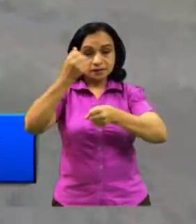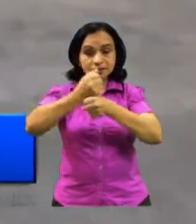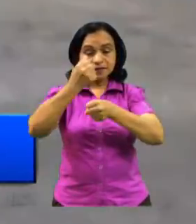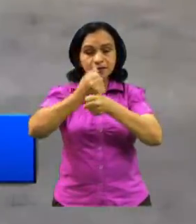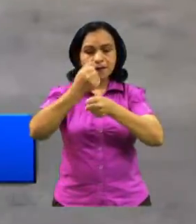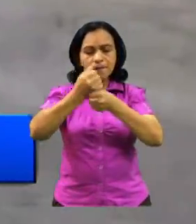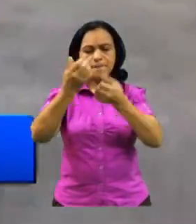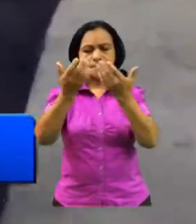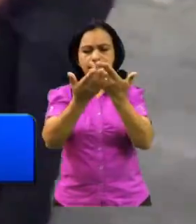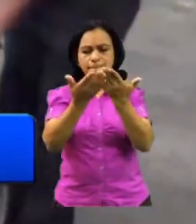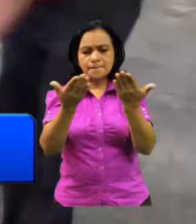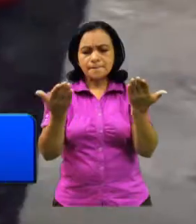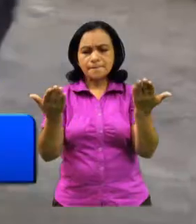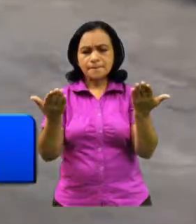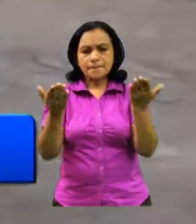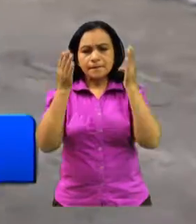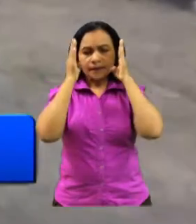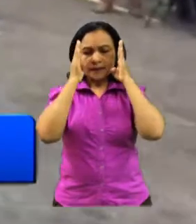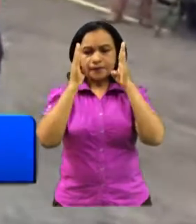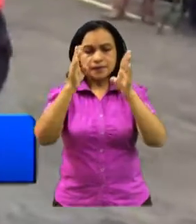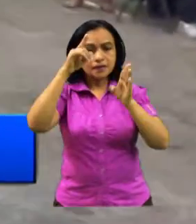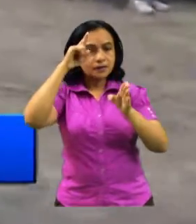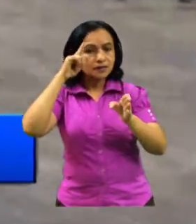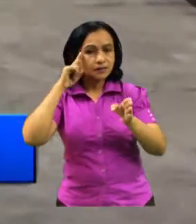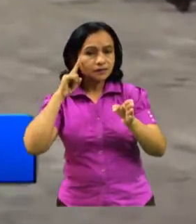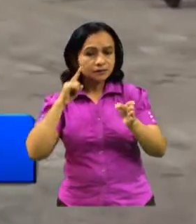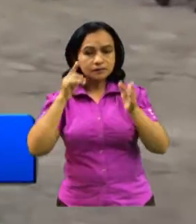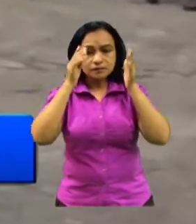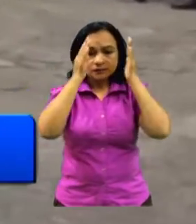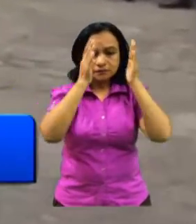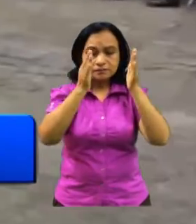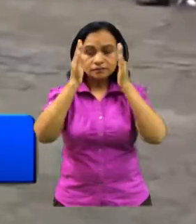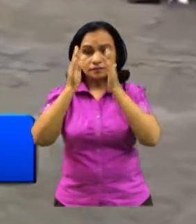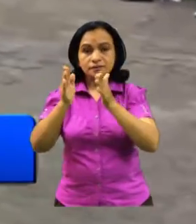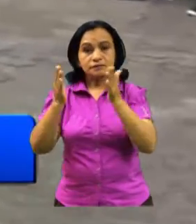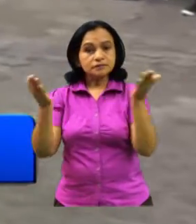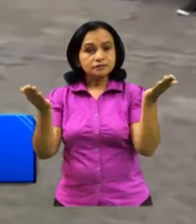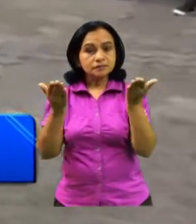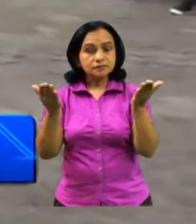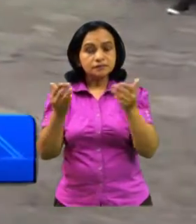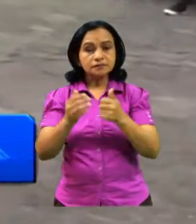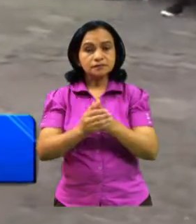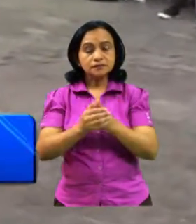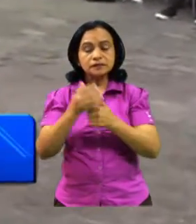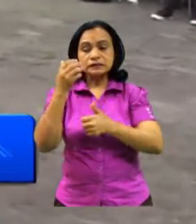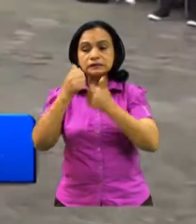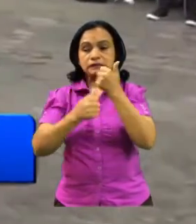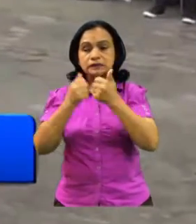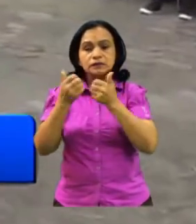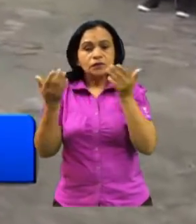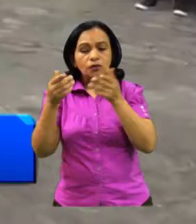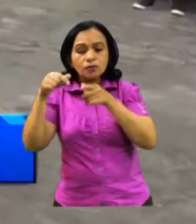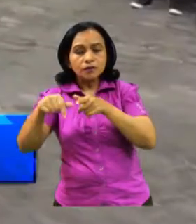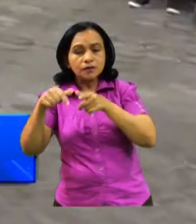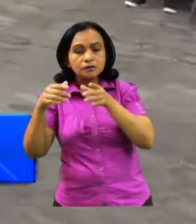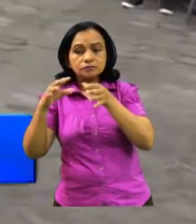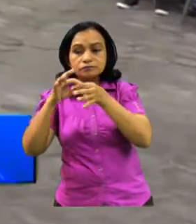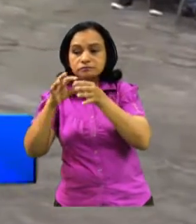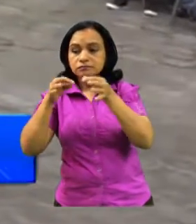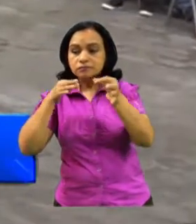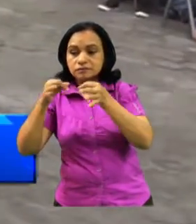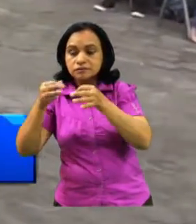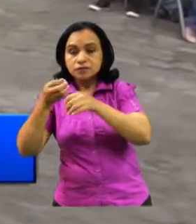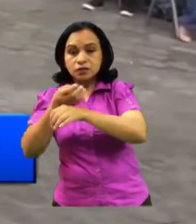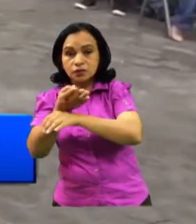un manual de atención psicosocial durante de los desastres, ¿verdad?